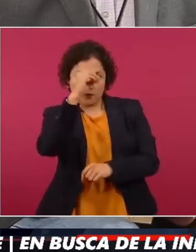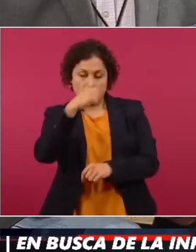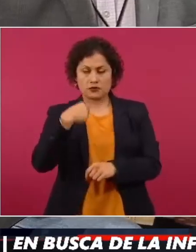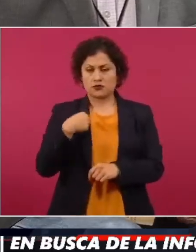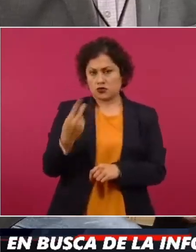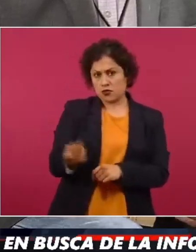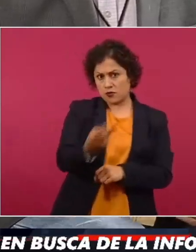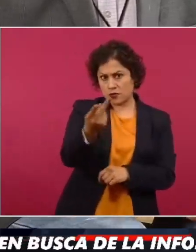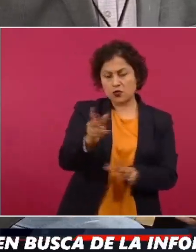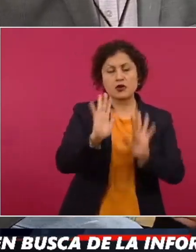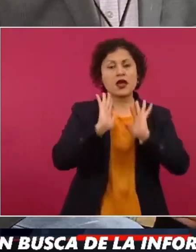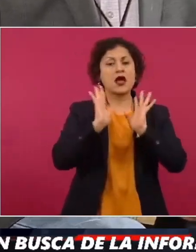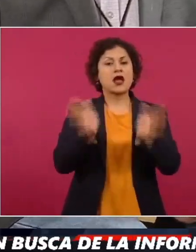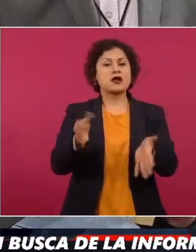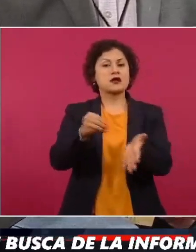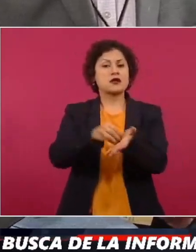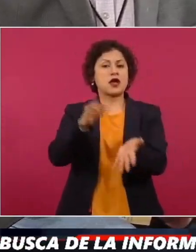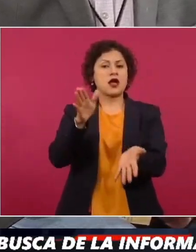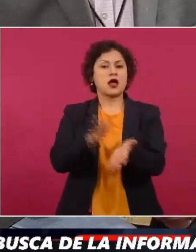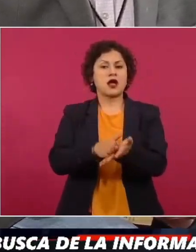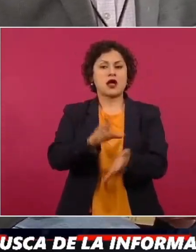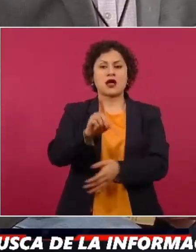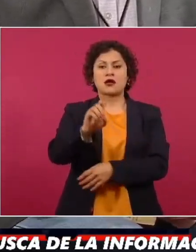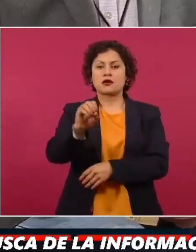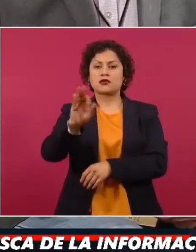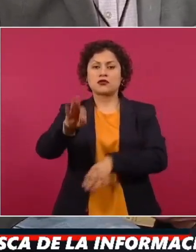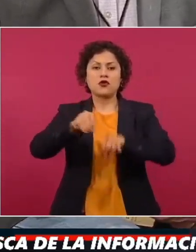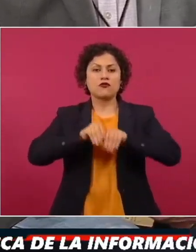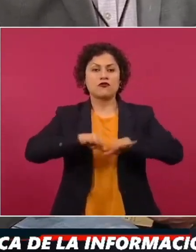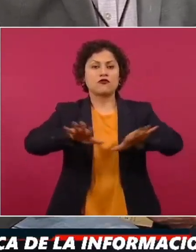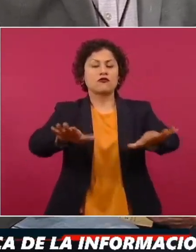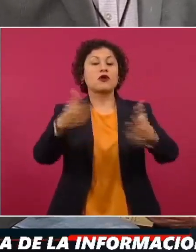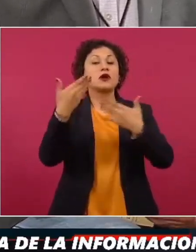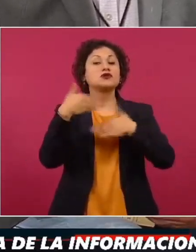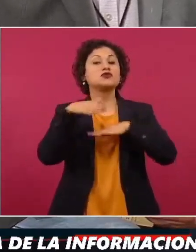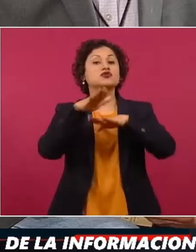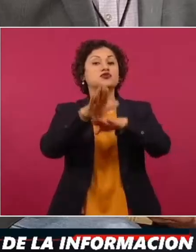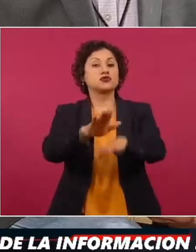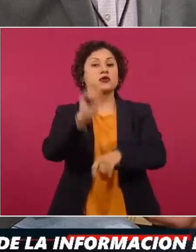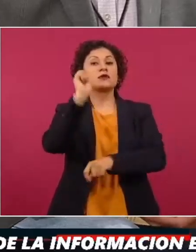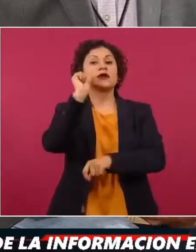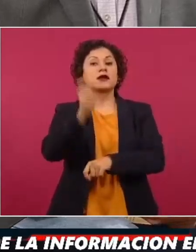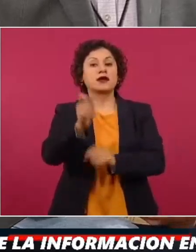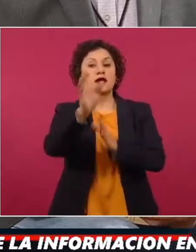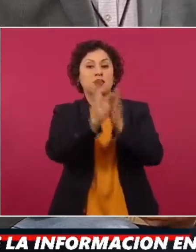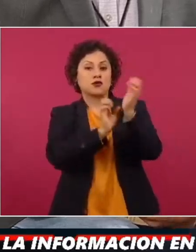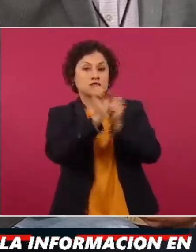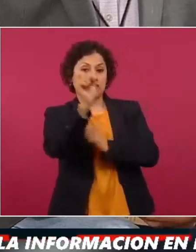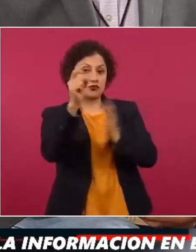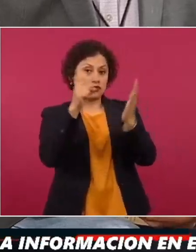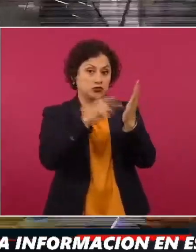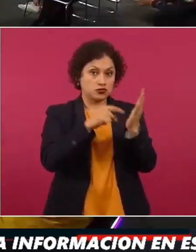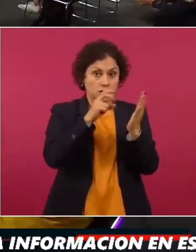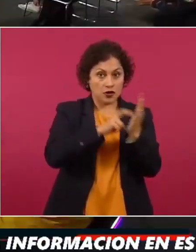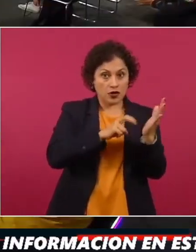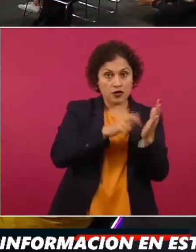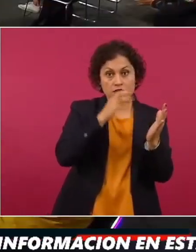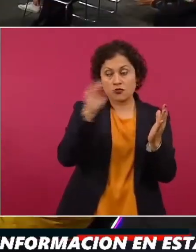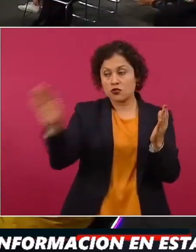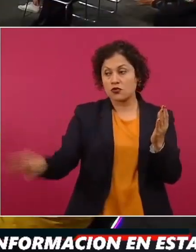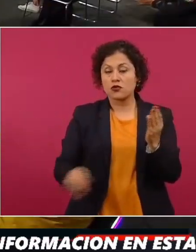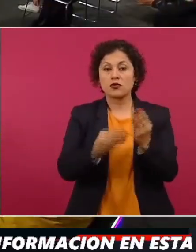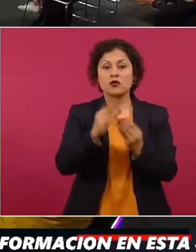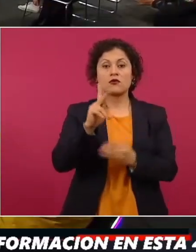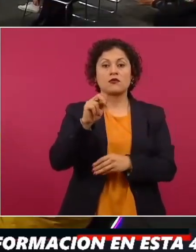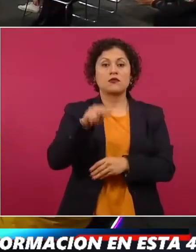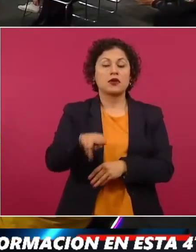ya se publica, ya tienen luz verde lo que es el tema de las acciones y recursos de inconstitucionalidad ya con esta publicación, presidente. Pues